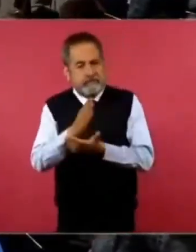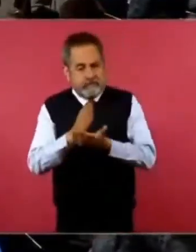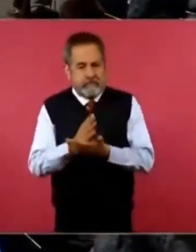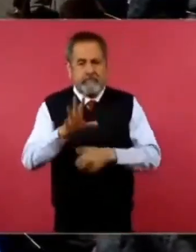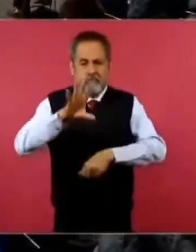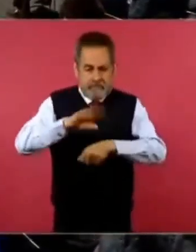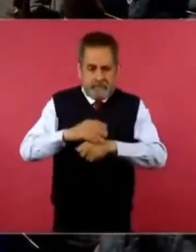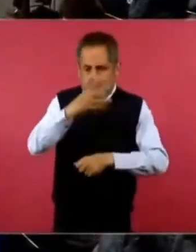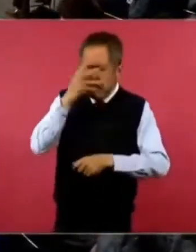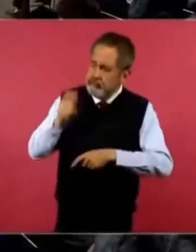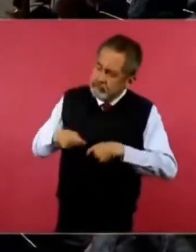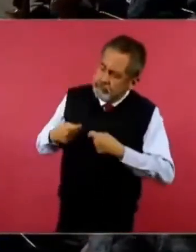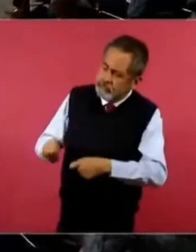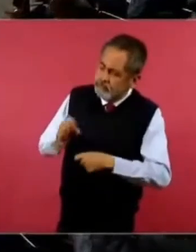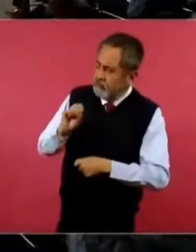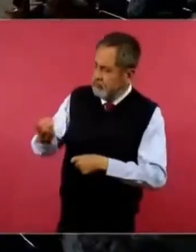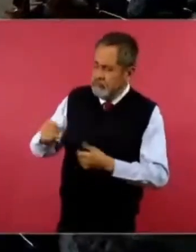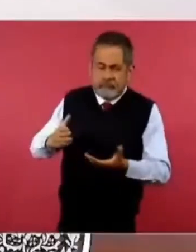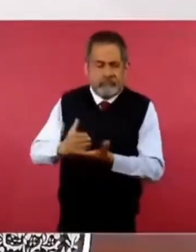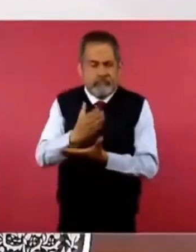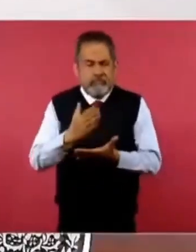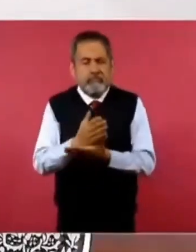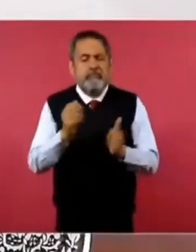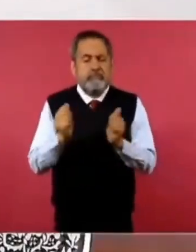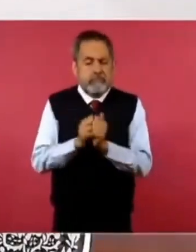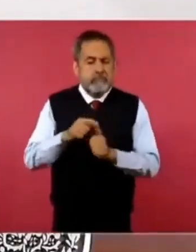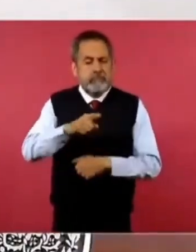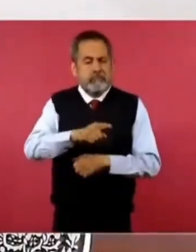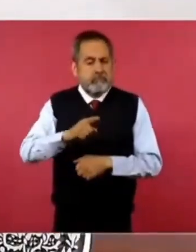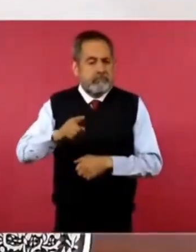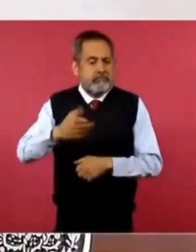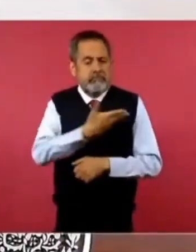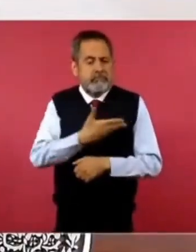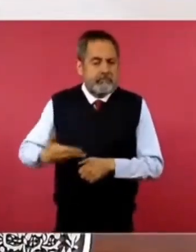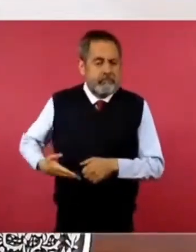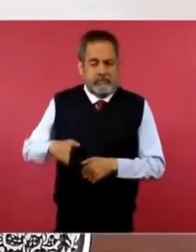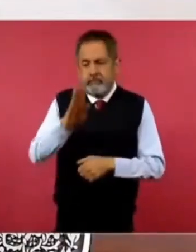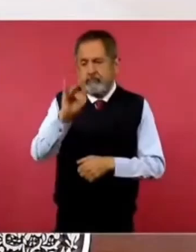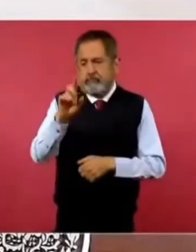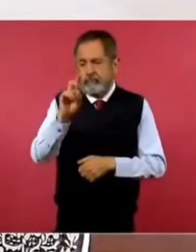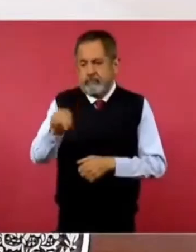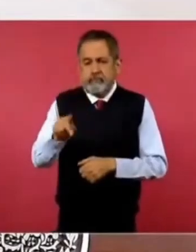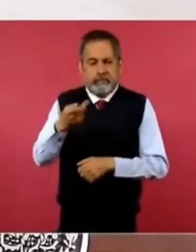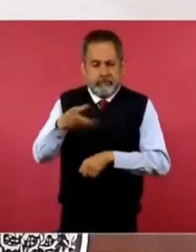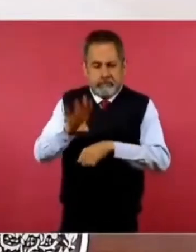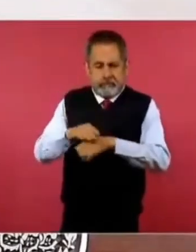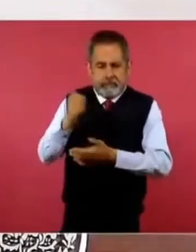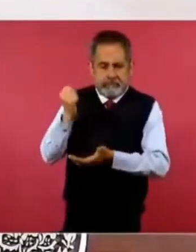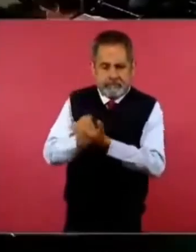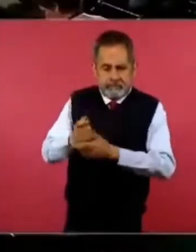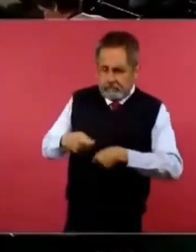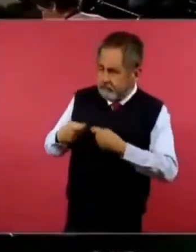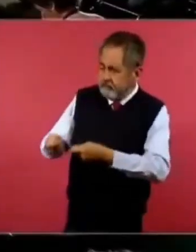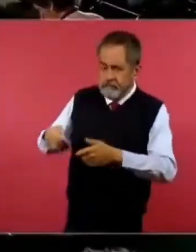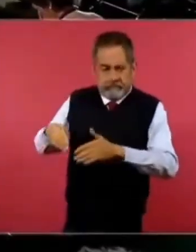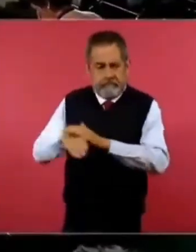a decir, mediante el mecanismo que se estableció,